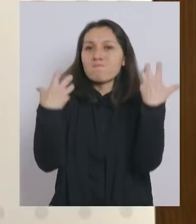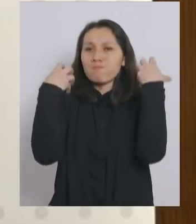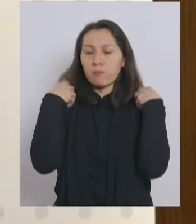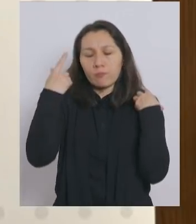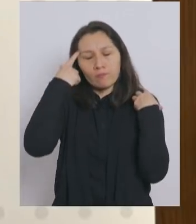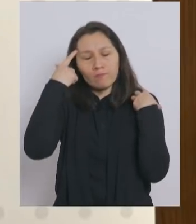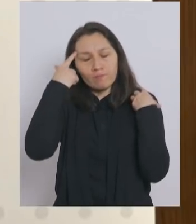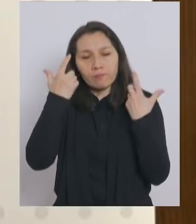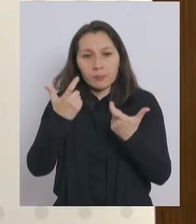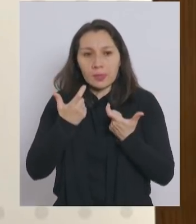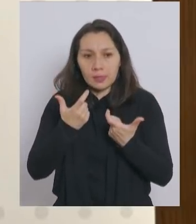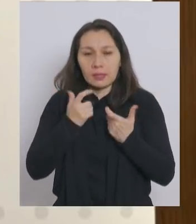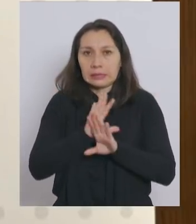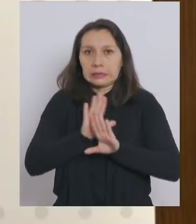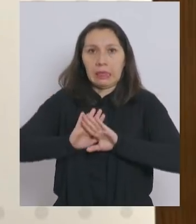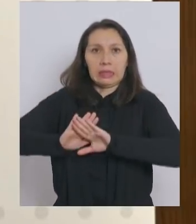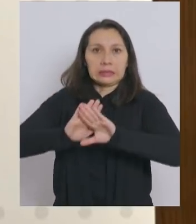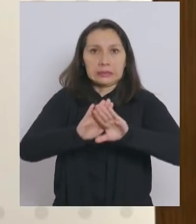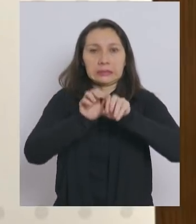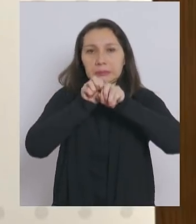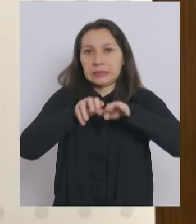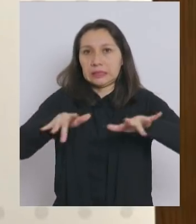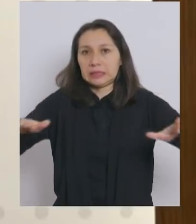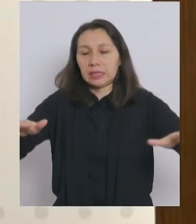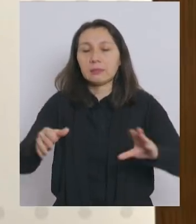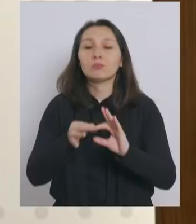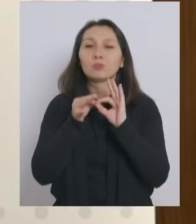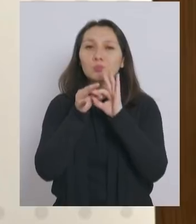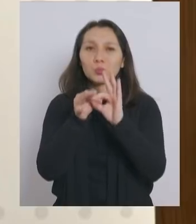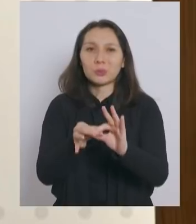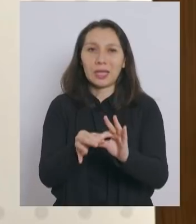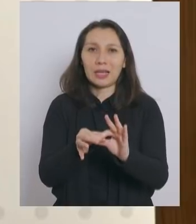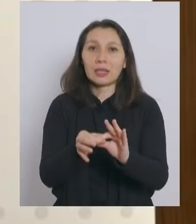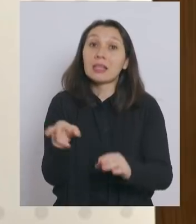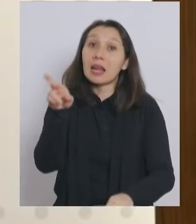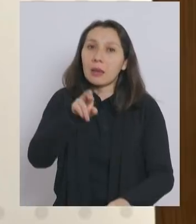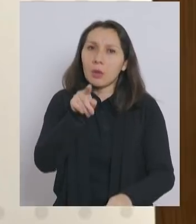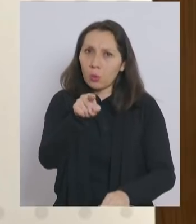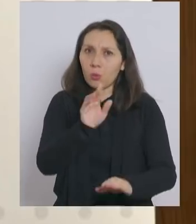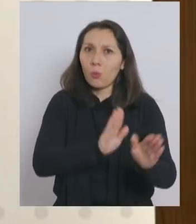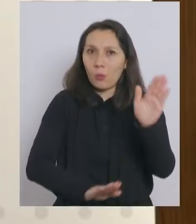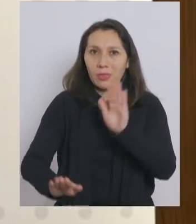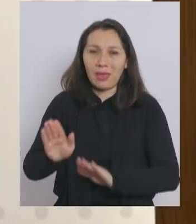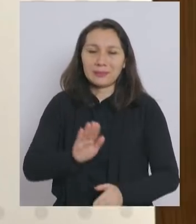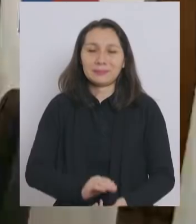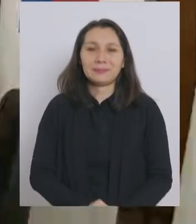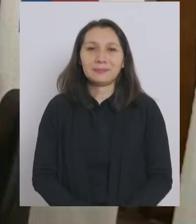los resguardos para evitar los contagios. Muchas gracias y, repito, a cuidarse.